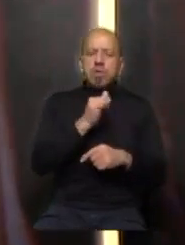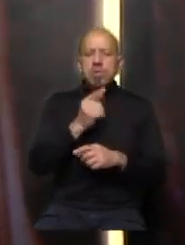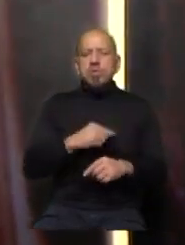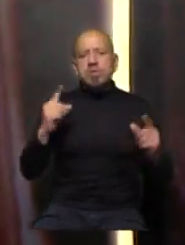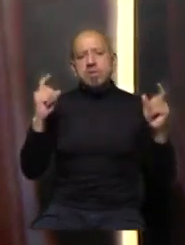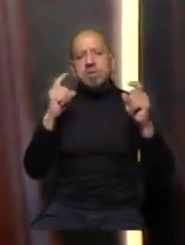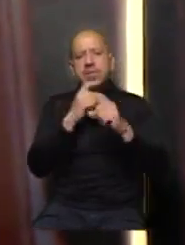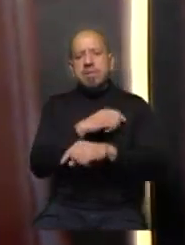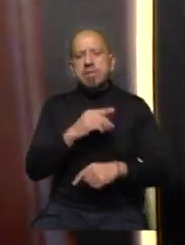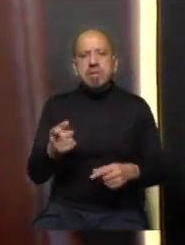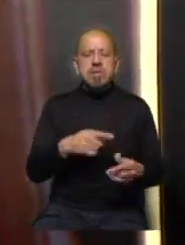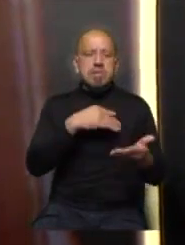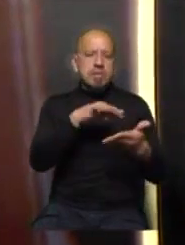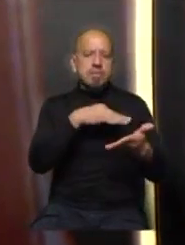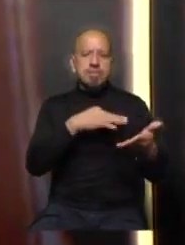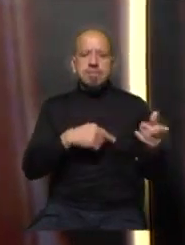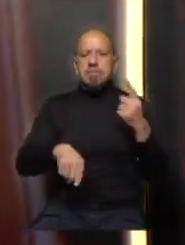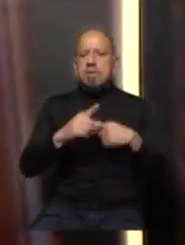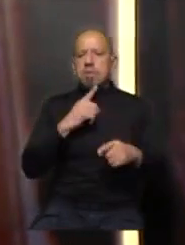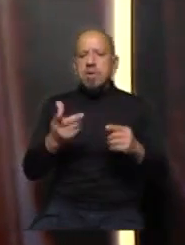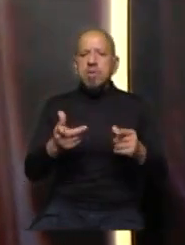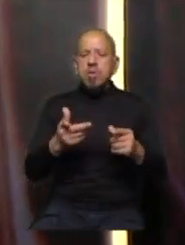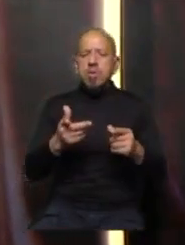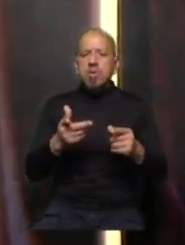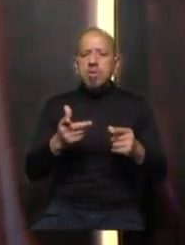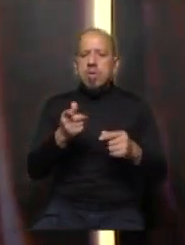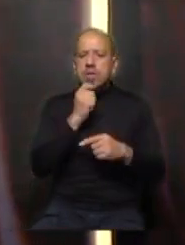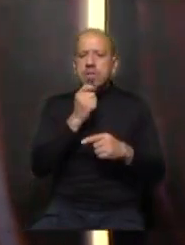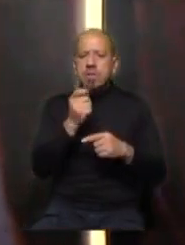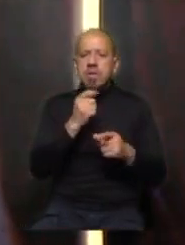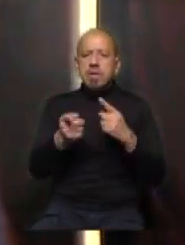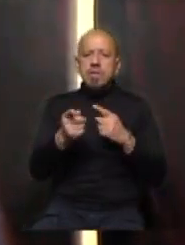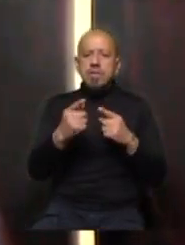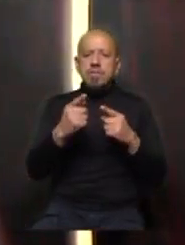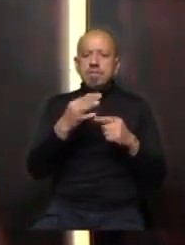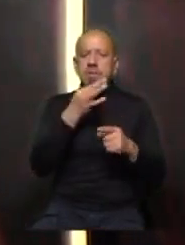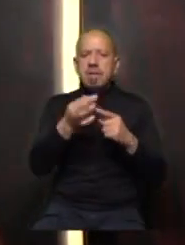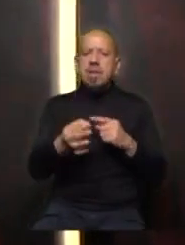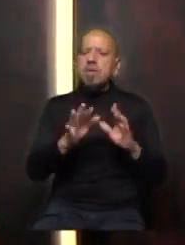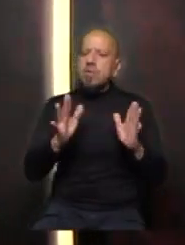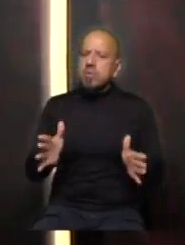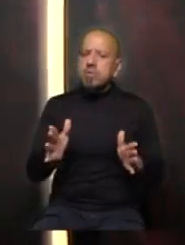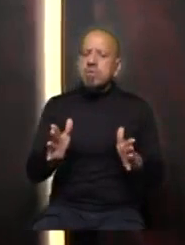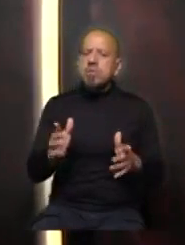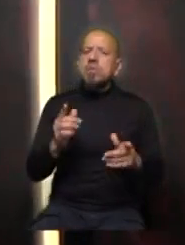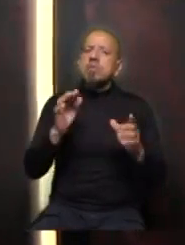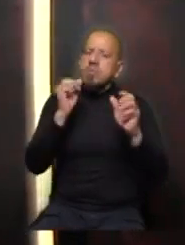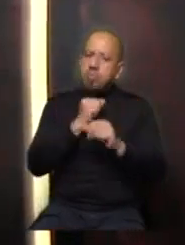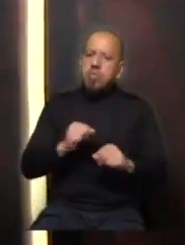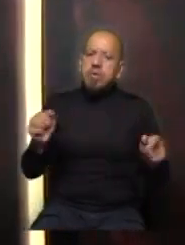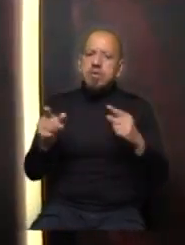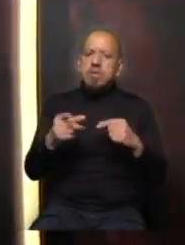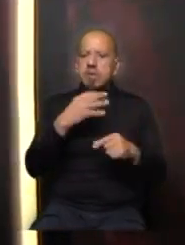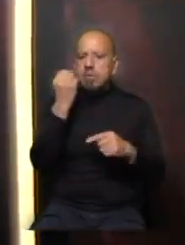embargo una vez en una entrevista cuando le preguntaron por enésima vez sobre Quiroga dijo algo que bien podría ser uno de los mejores